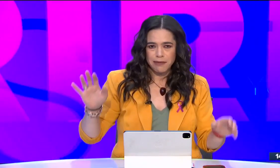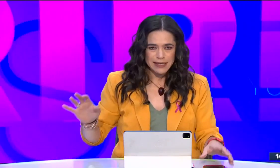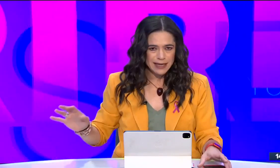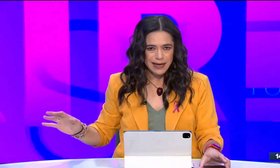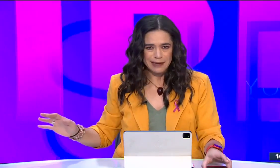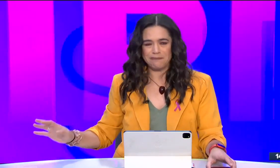sé qué vibras tengan